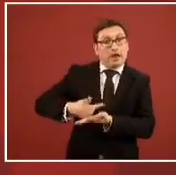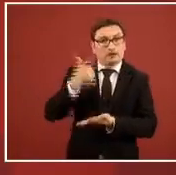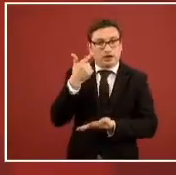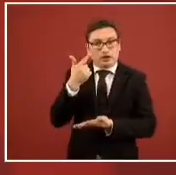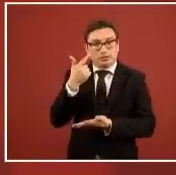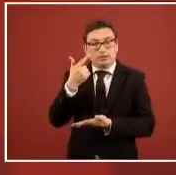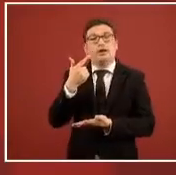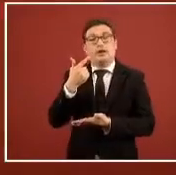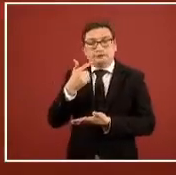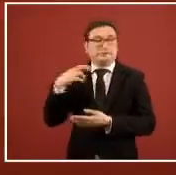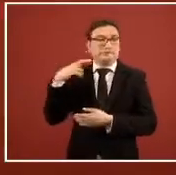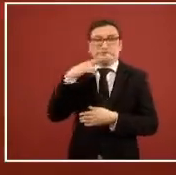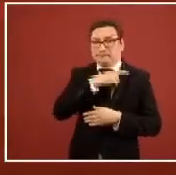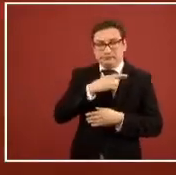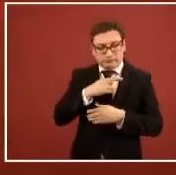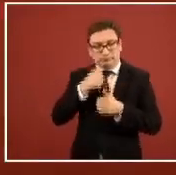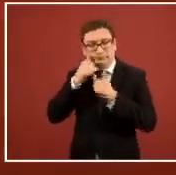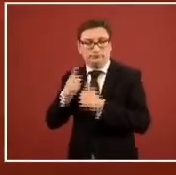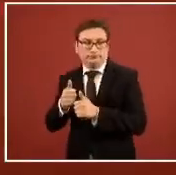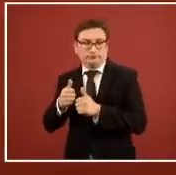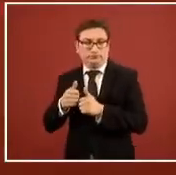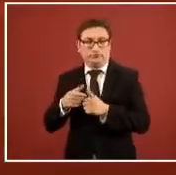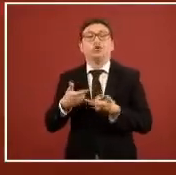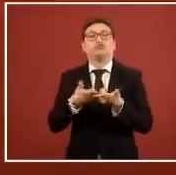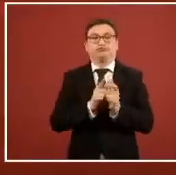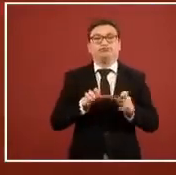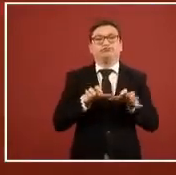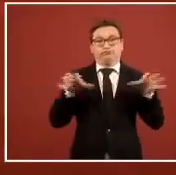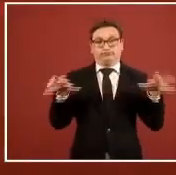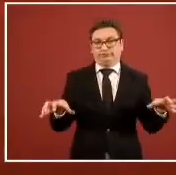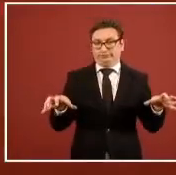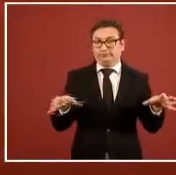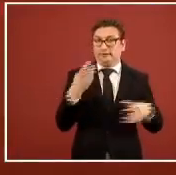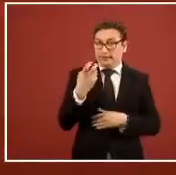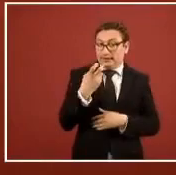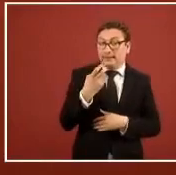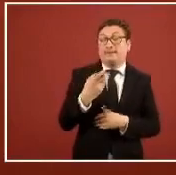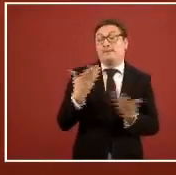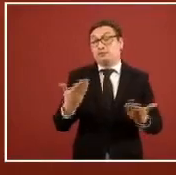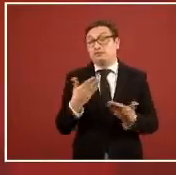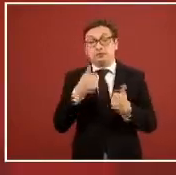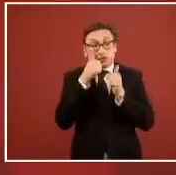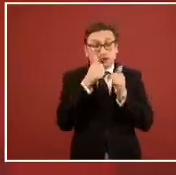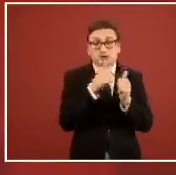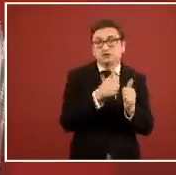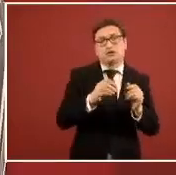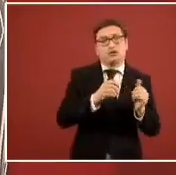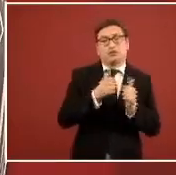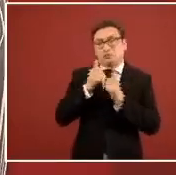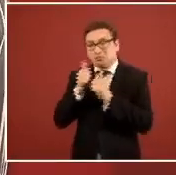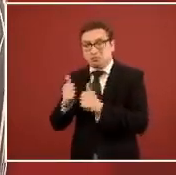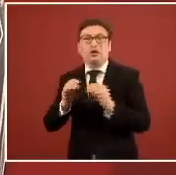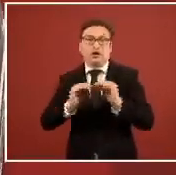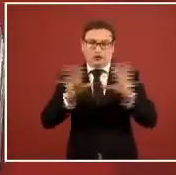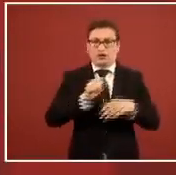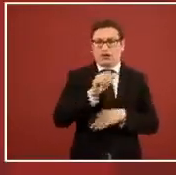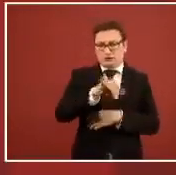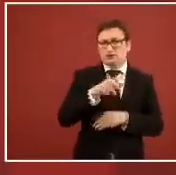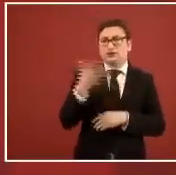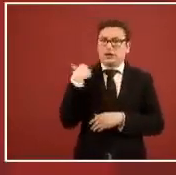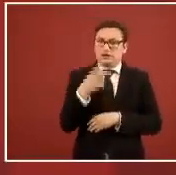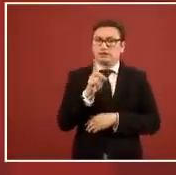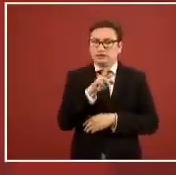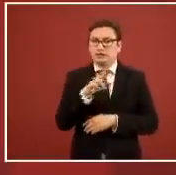complicarse, reciban la atención correspondiente. Eso es lo que se hace. Que si se les da asistencia, por supuesto, lo acaba de presentar el doctor